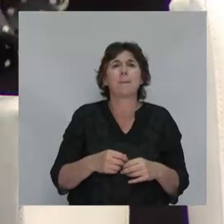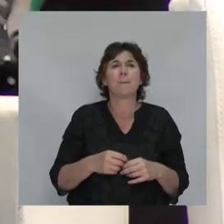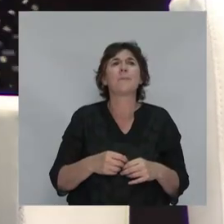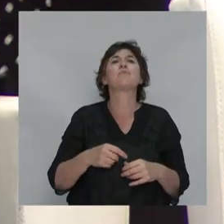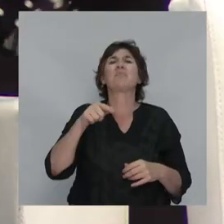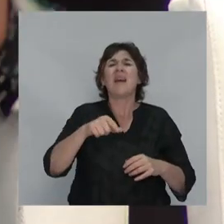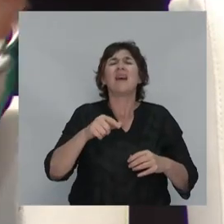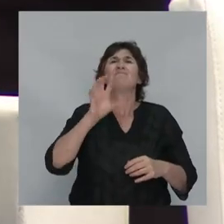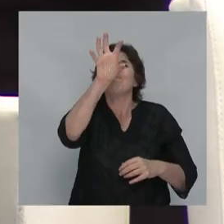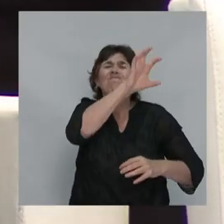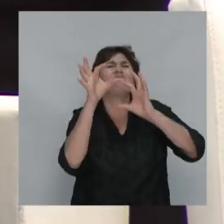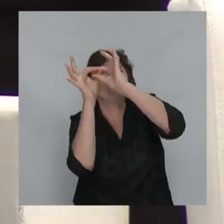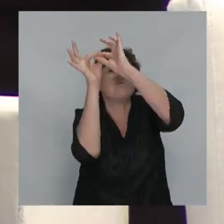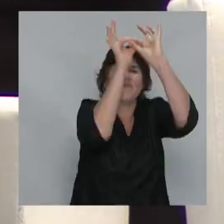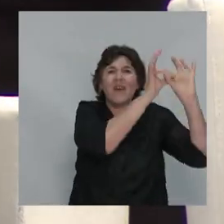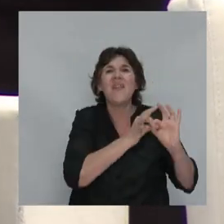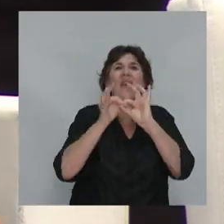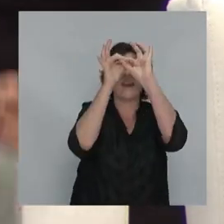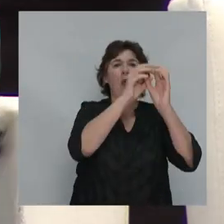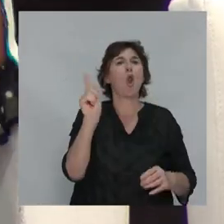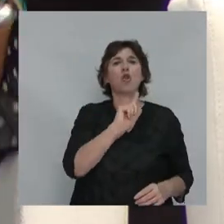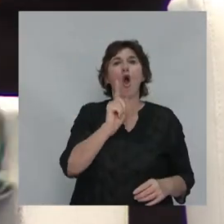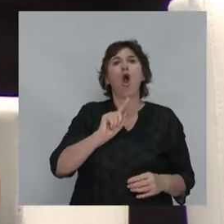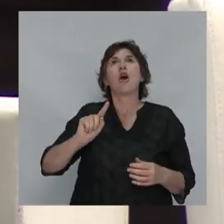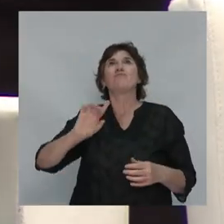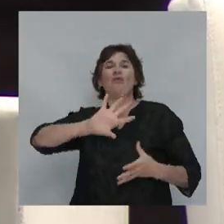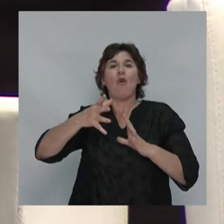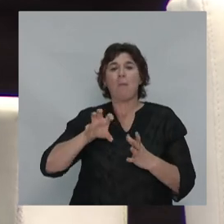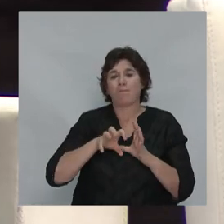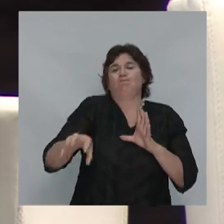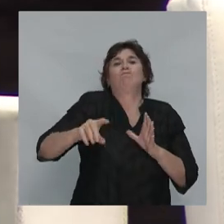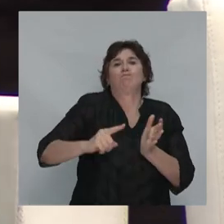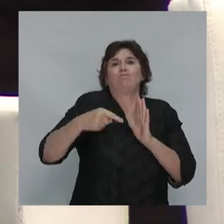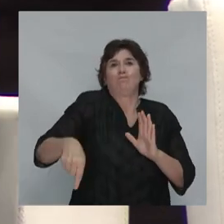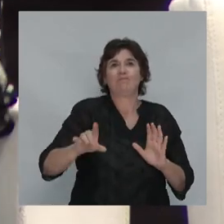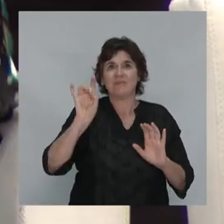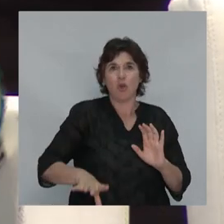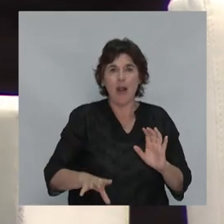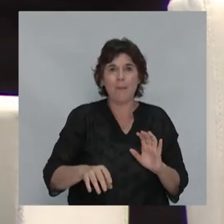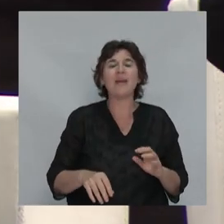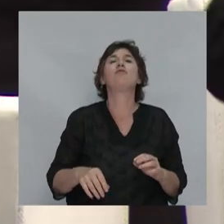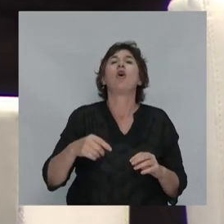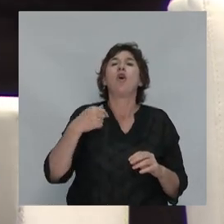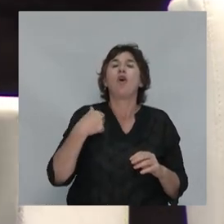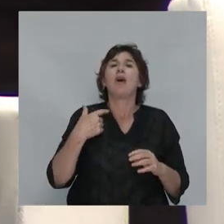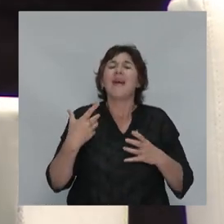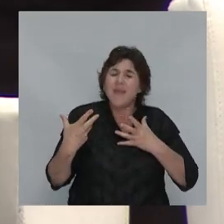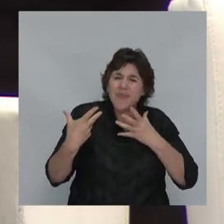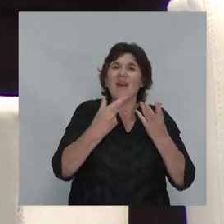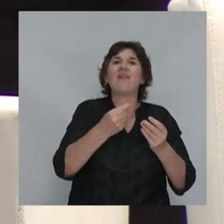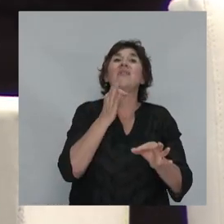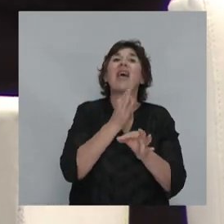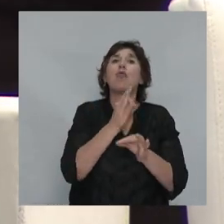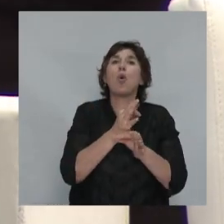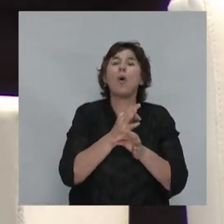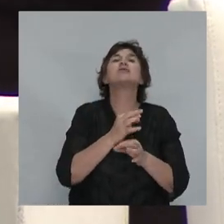profundamente federal y no centralista. En esa tarea estamos, defendiendo la